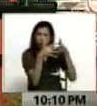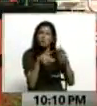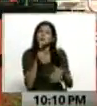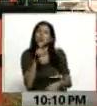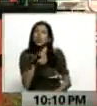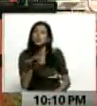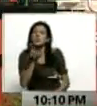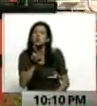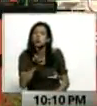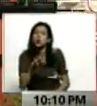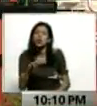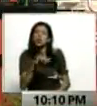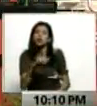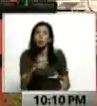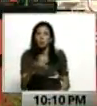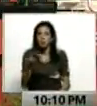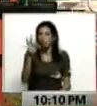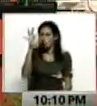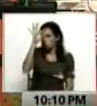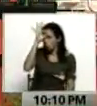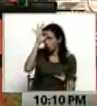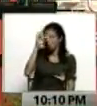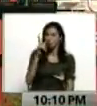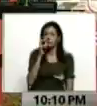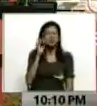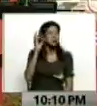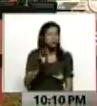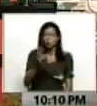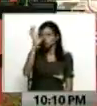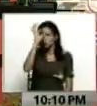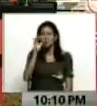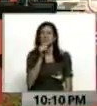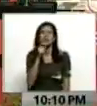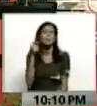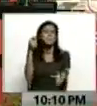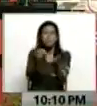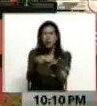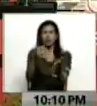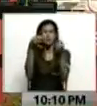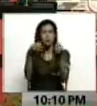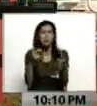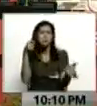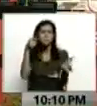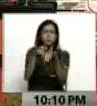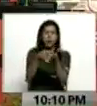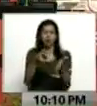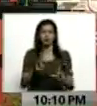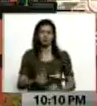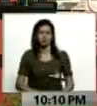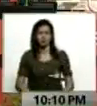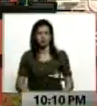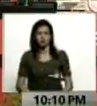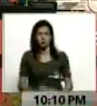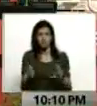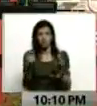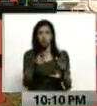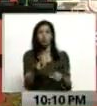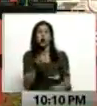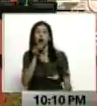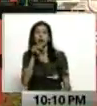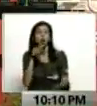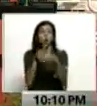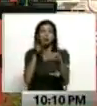la más mínima idea pero le pagan para eso vale le pagan